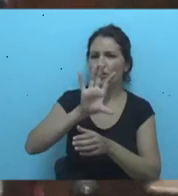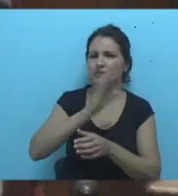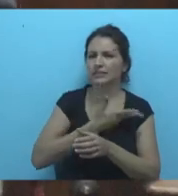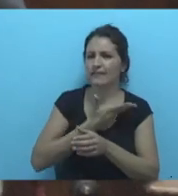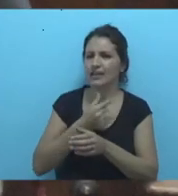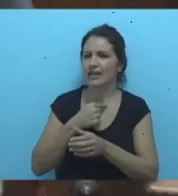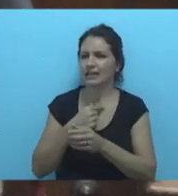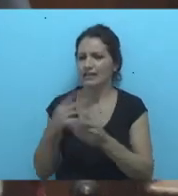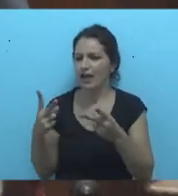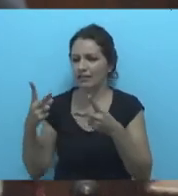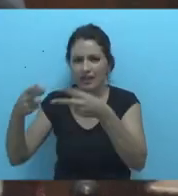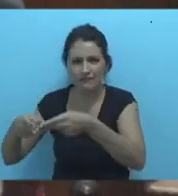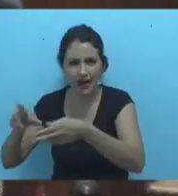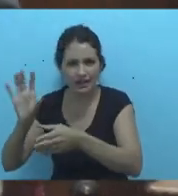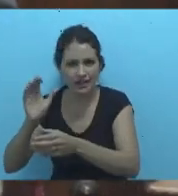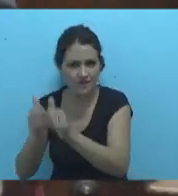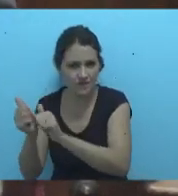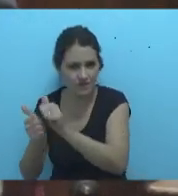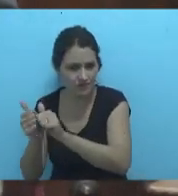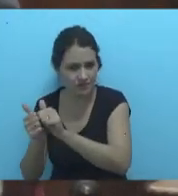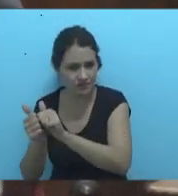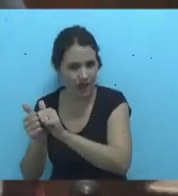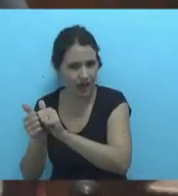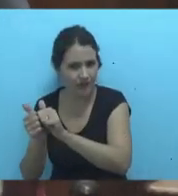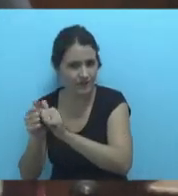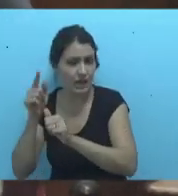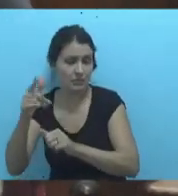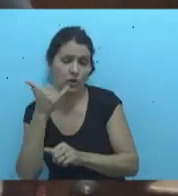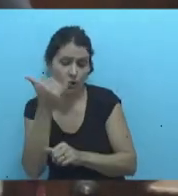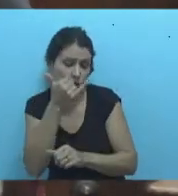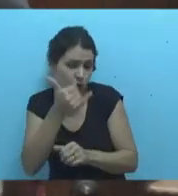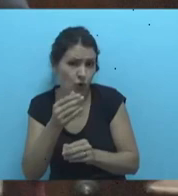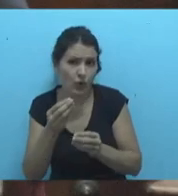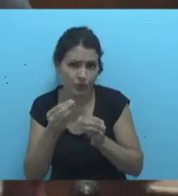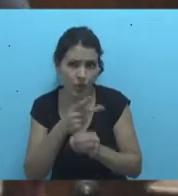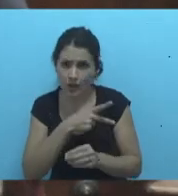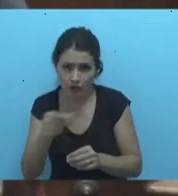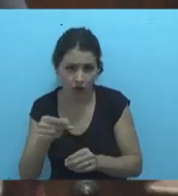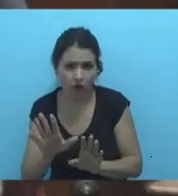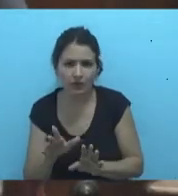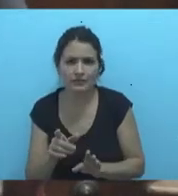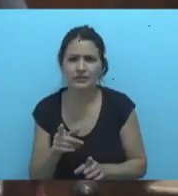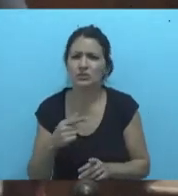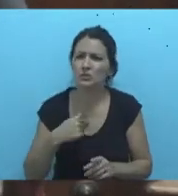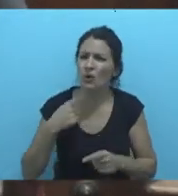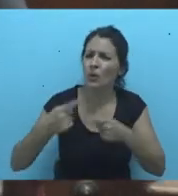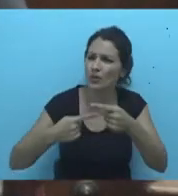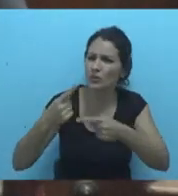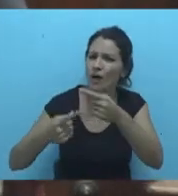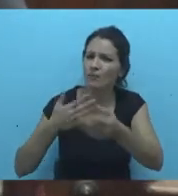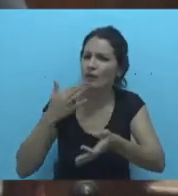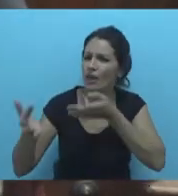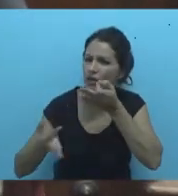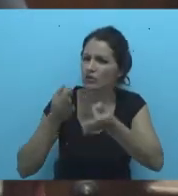dio los argumentos por los cuales tomó la resolución que tomó y de la manera que lo hizo. Pero cada vez que nosotros seguíamos avanzando y charlando,